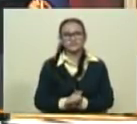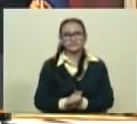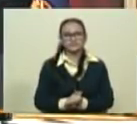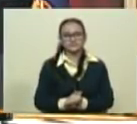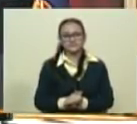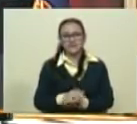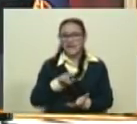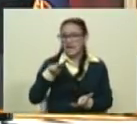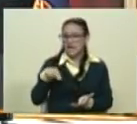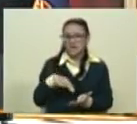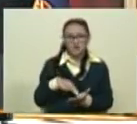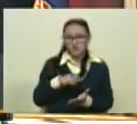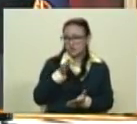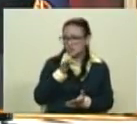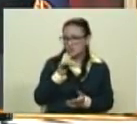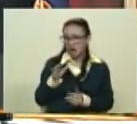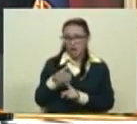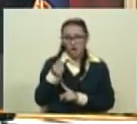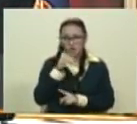Nacionalmente no tiene ninguno.